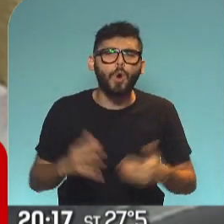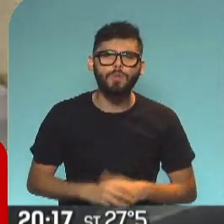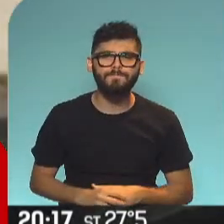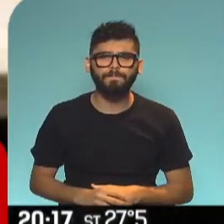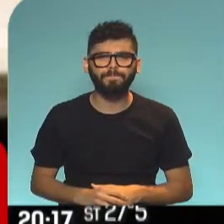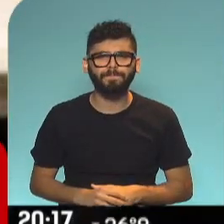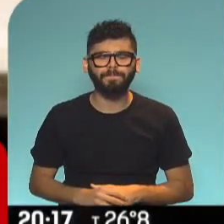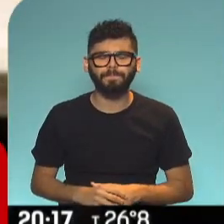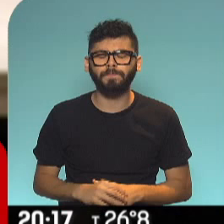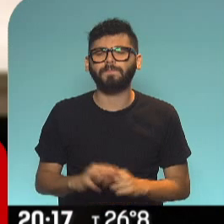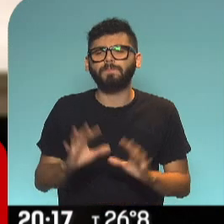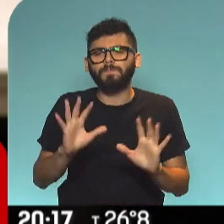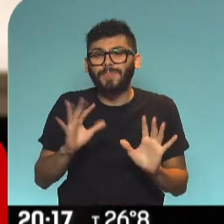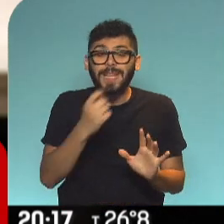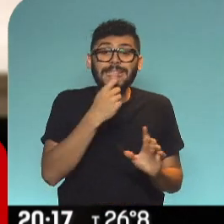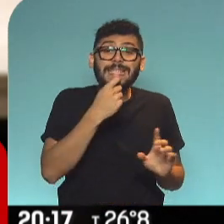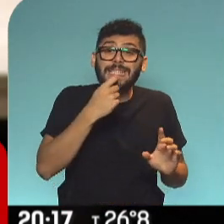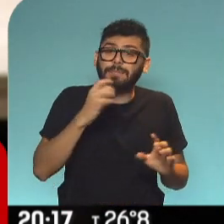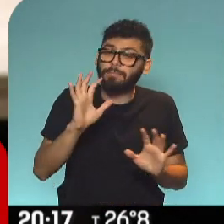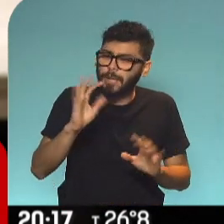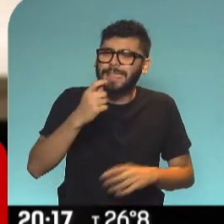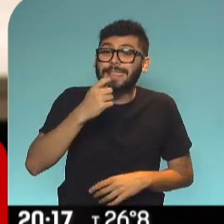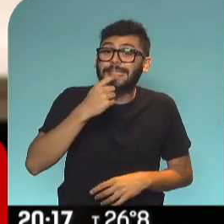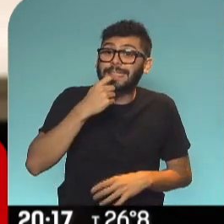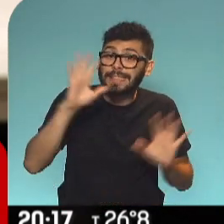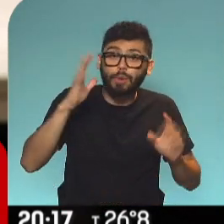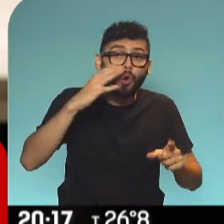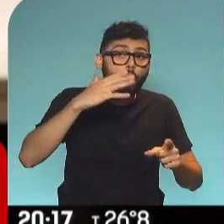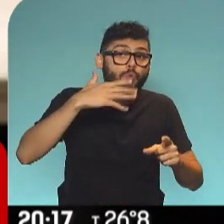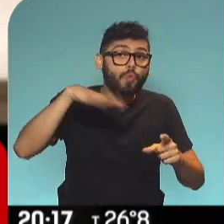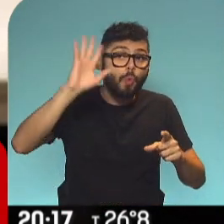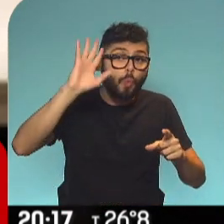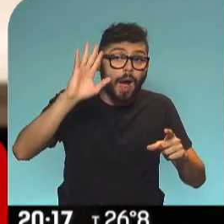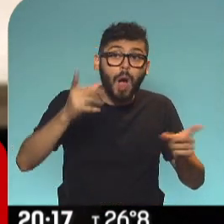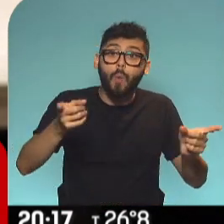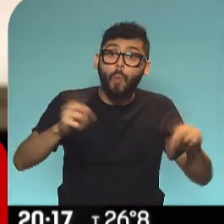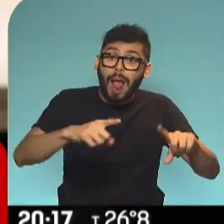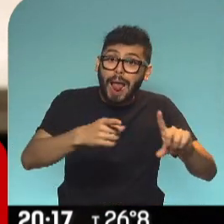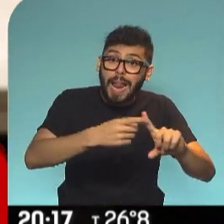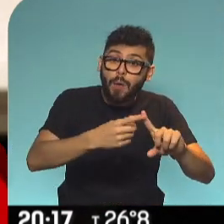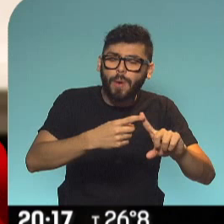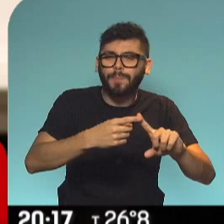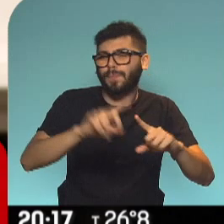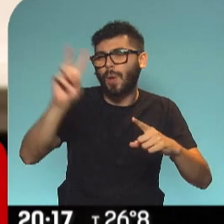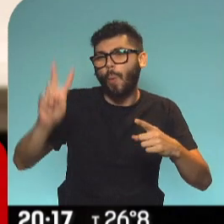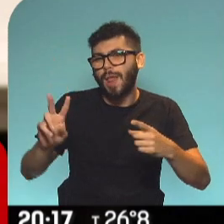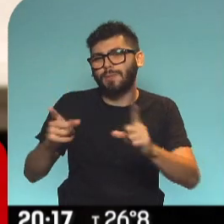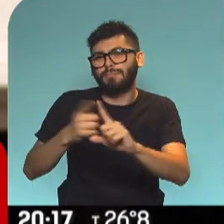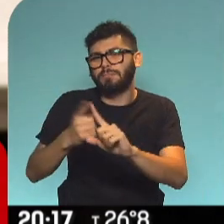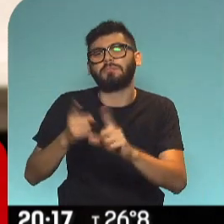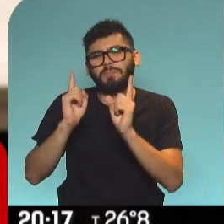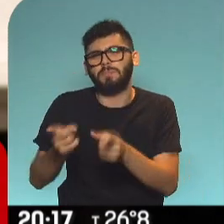Si se descongela con Cuba, no va a ser difícil descongelar después Venezuela, me